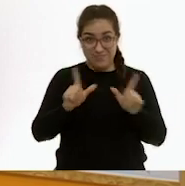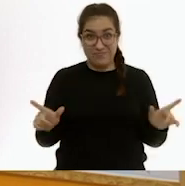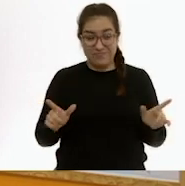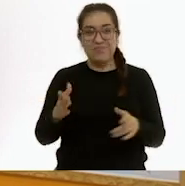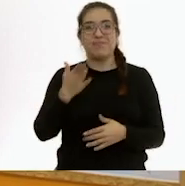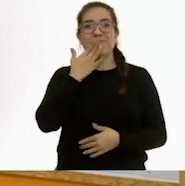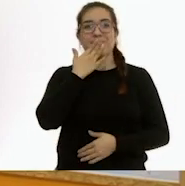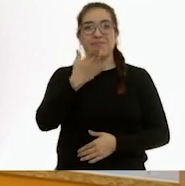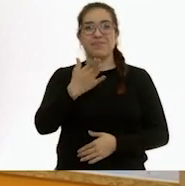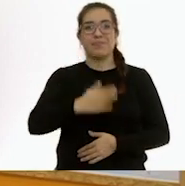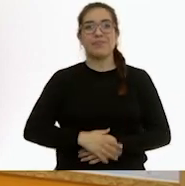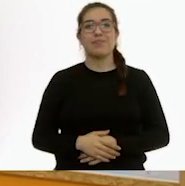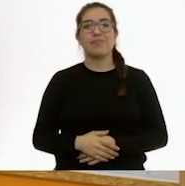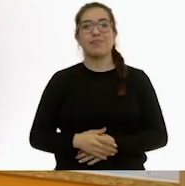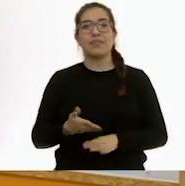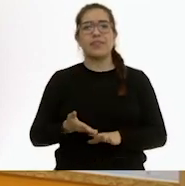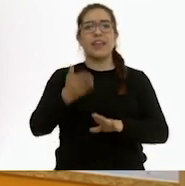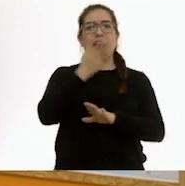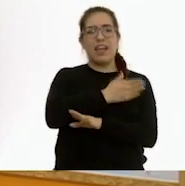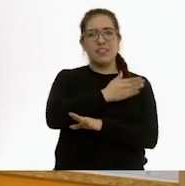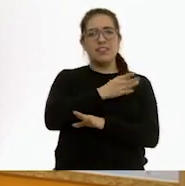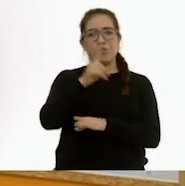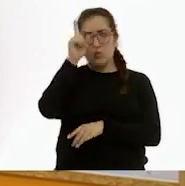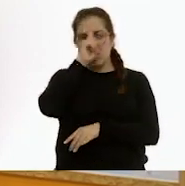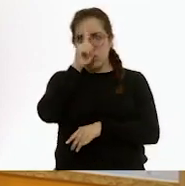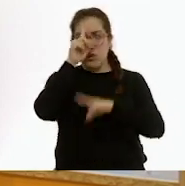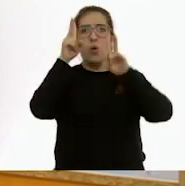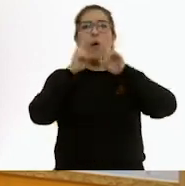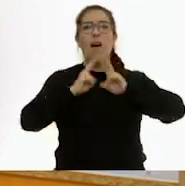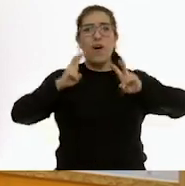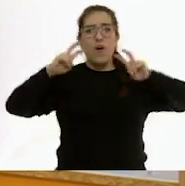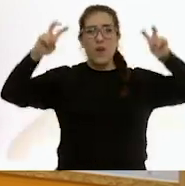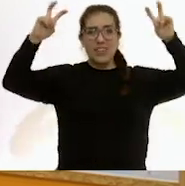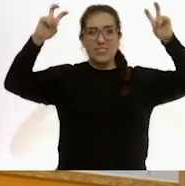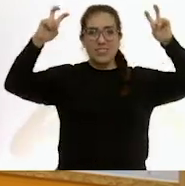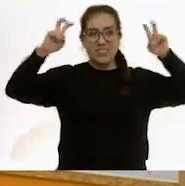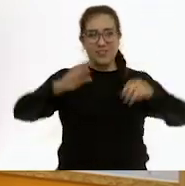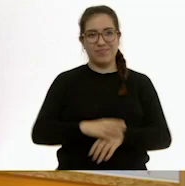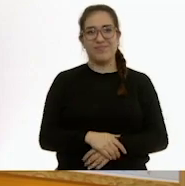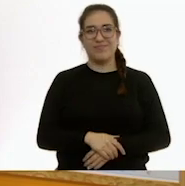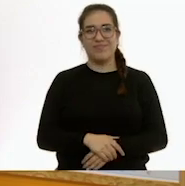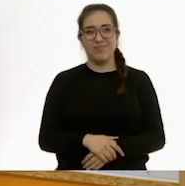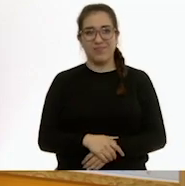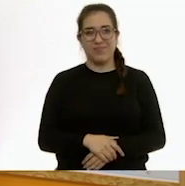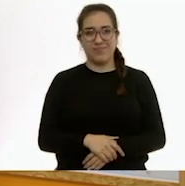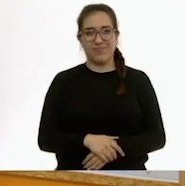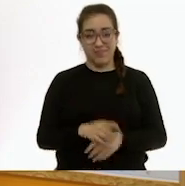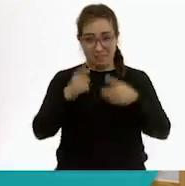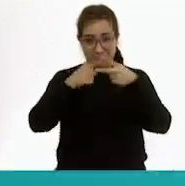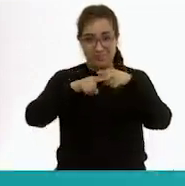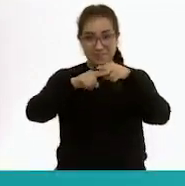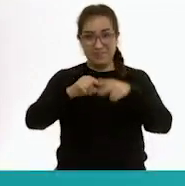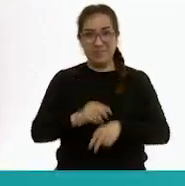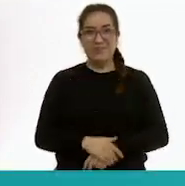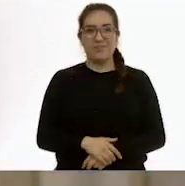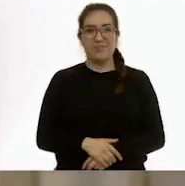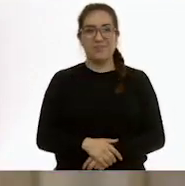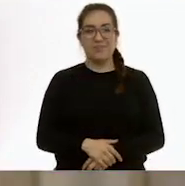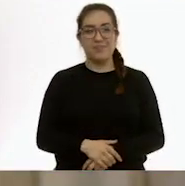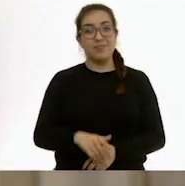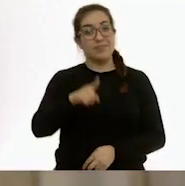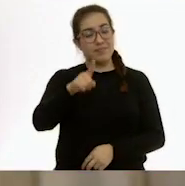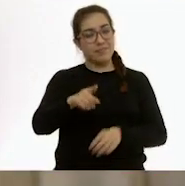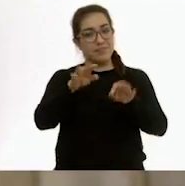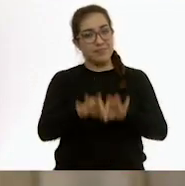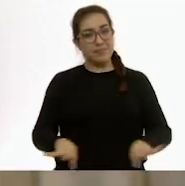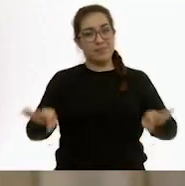Bien, pero antes vamos a escuchar un consejo de Ajo Listo para lavarnos nuestras manos. ¡Comenzamos! Lava muy